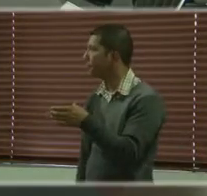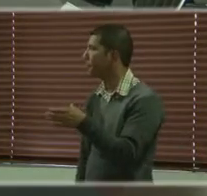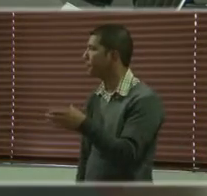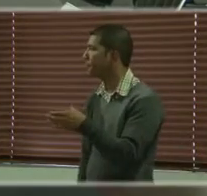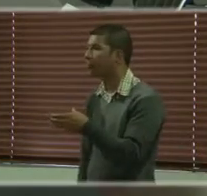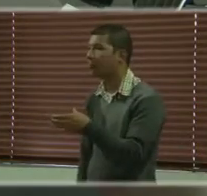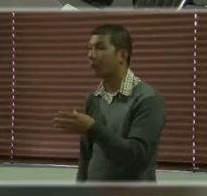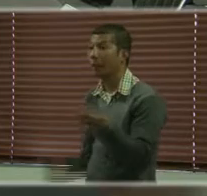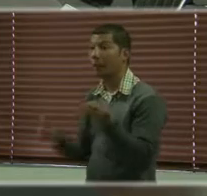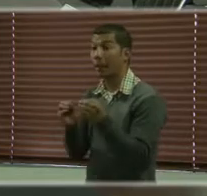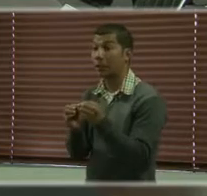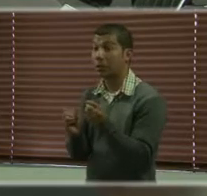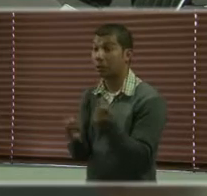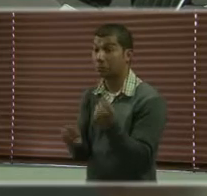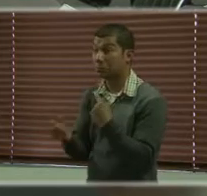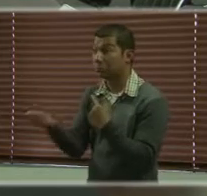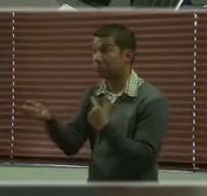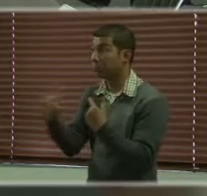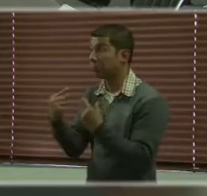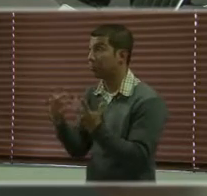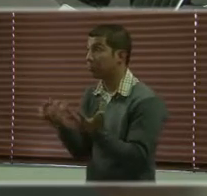alguien tiene preguntas